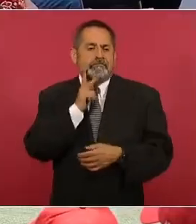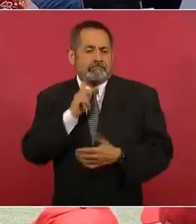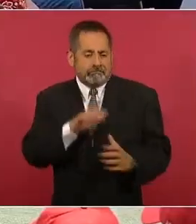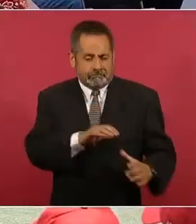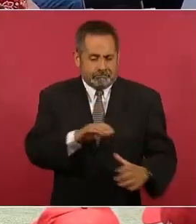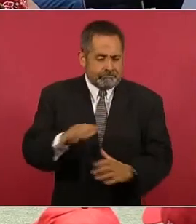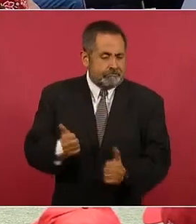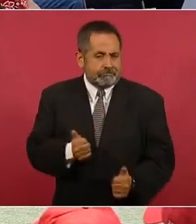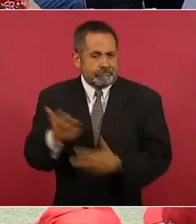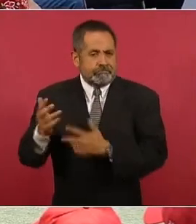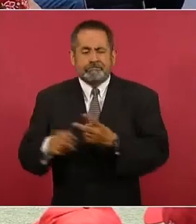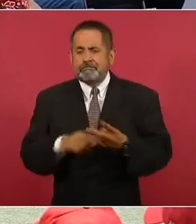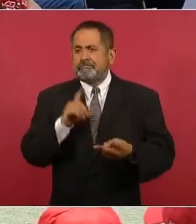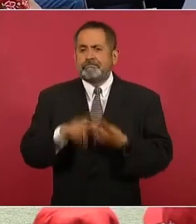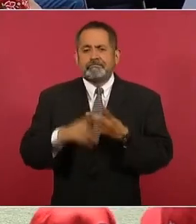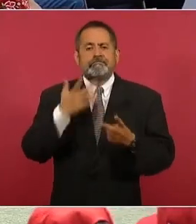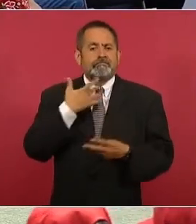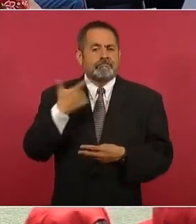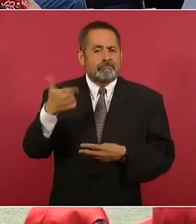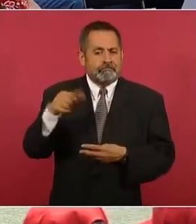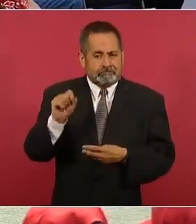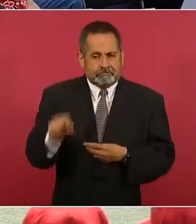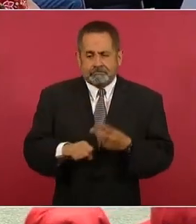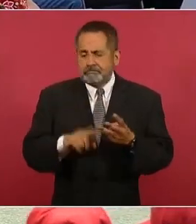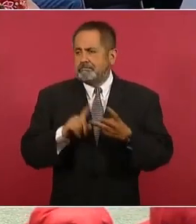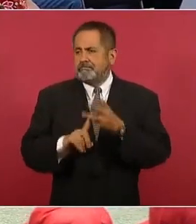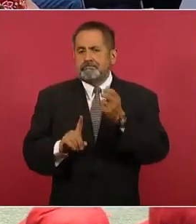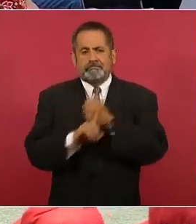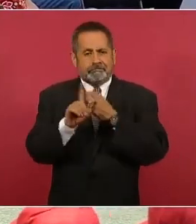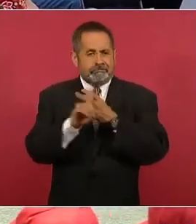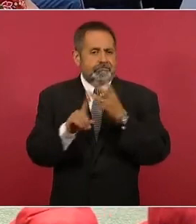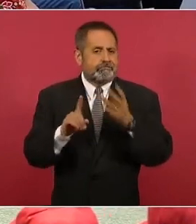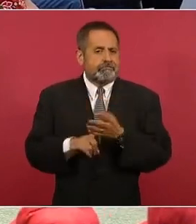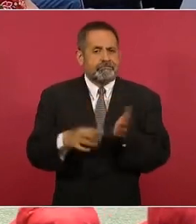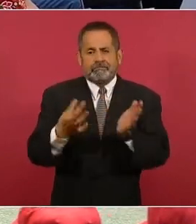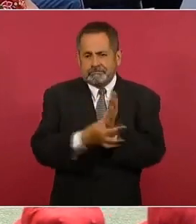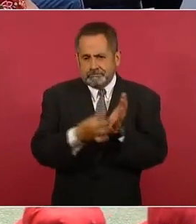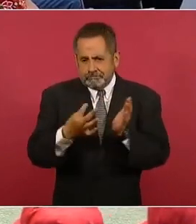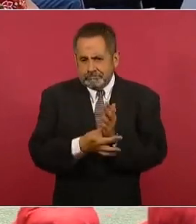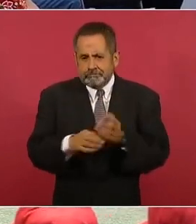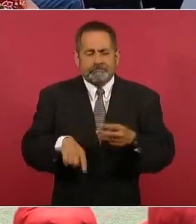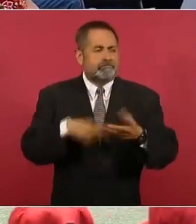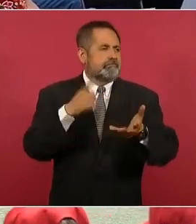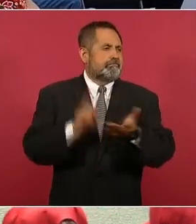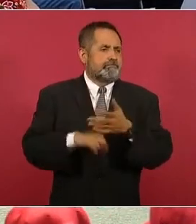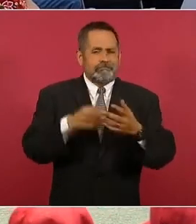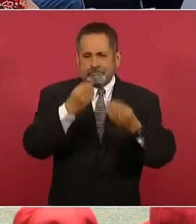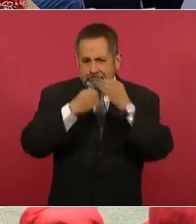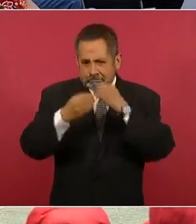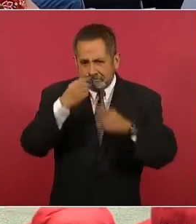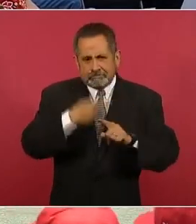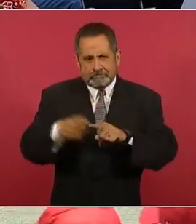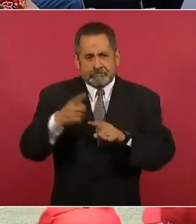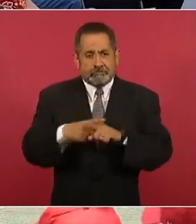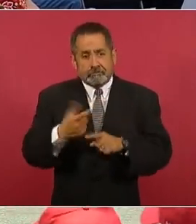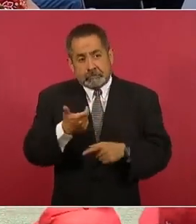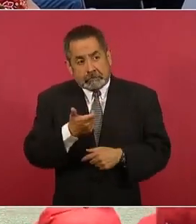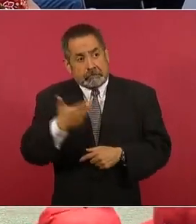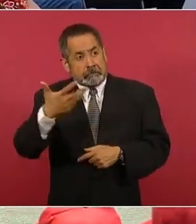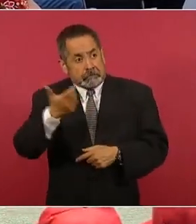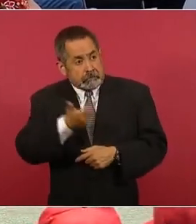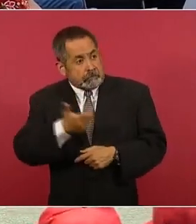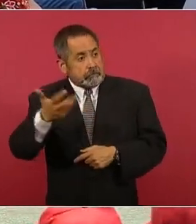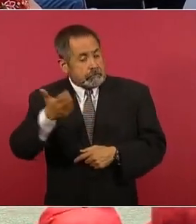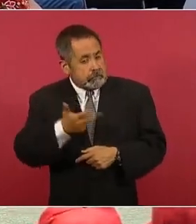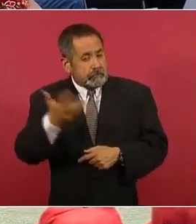petróleo crudo, el gas, desde luego el acero, los alimentos. Aumenta